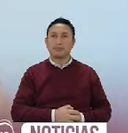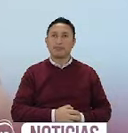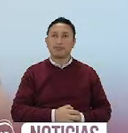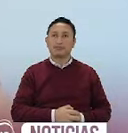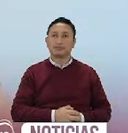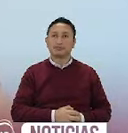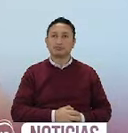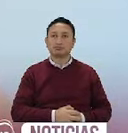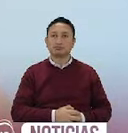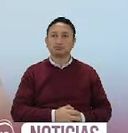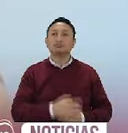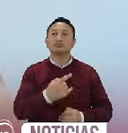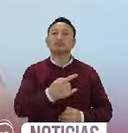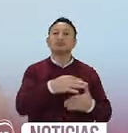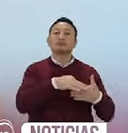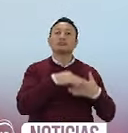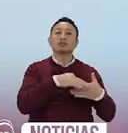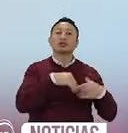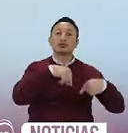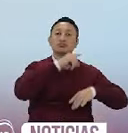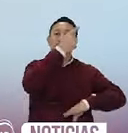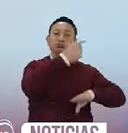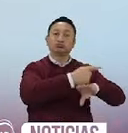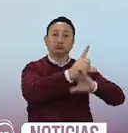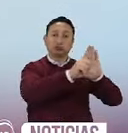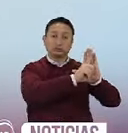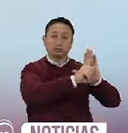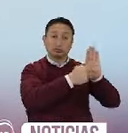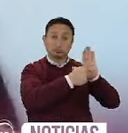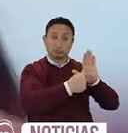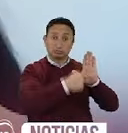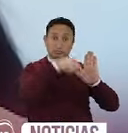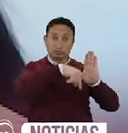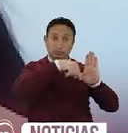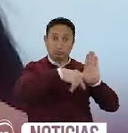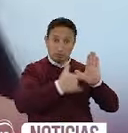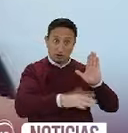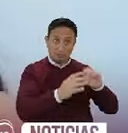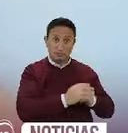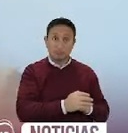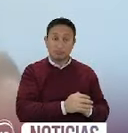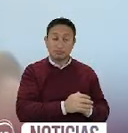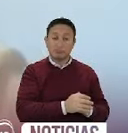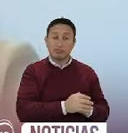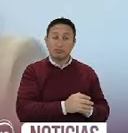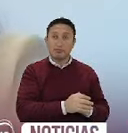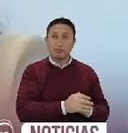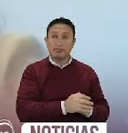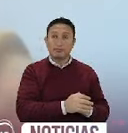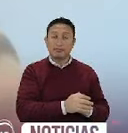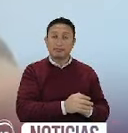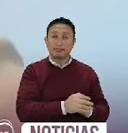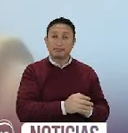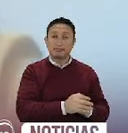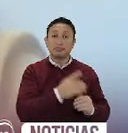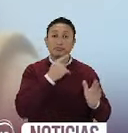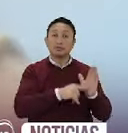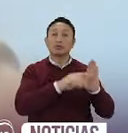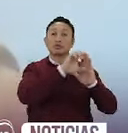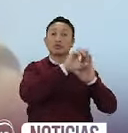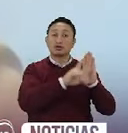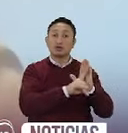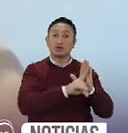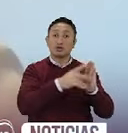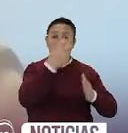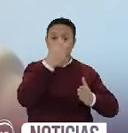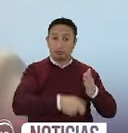recoge además disposiciones legales que ya se encuentran disponibles o, se encuentran en cuerpos legales como el Código Orgánico